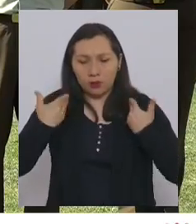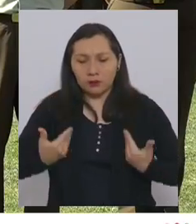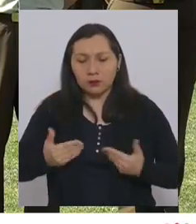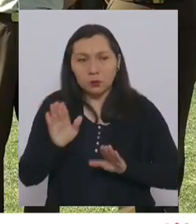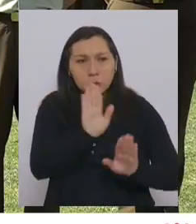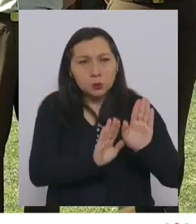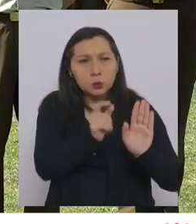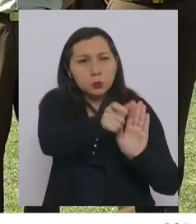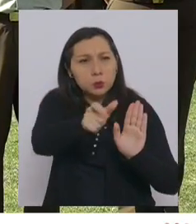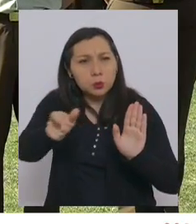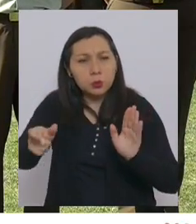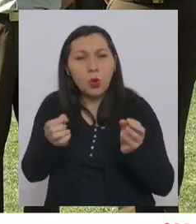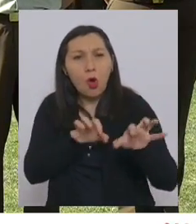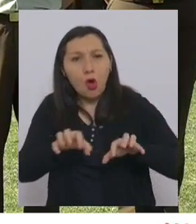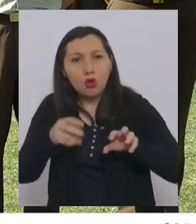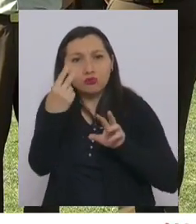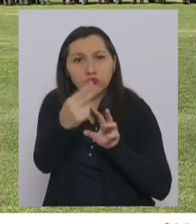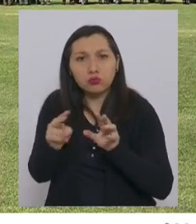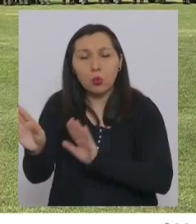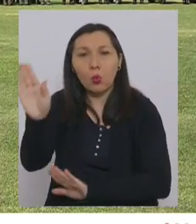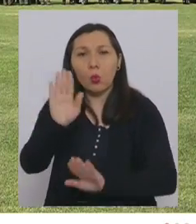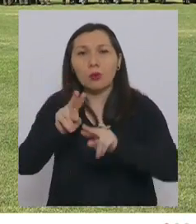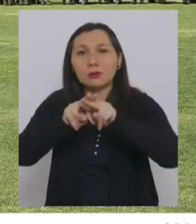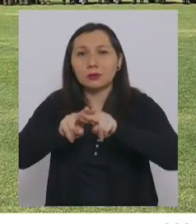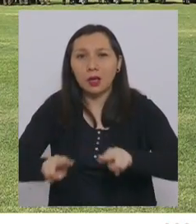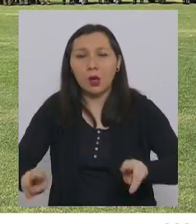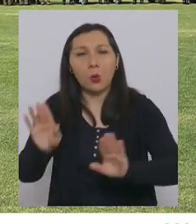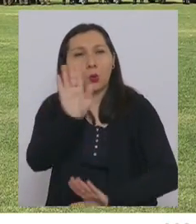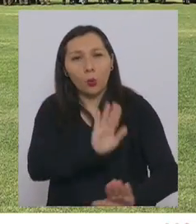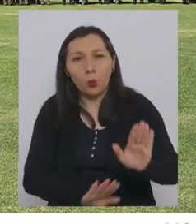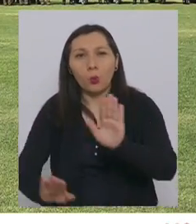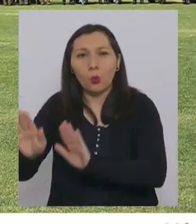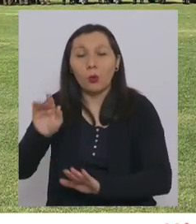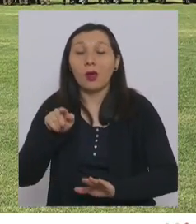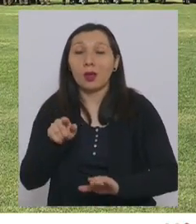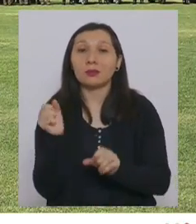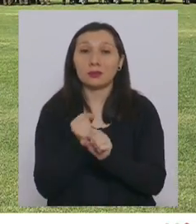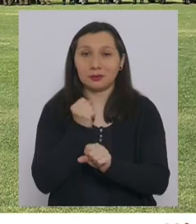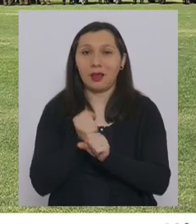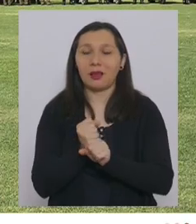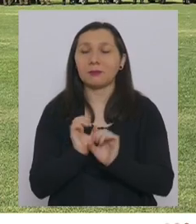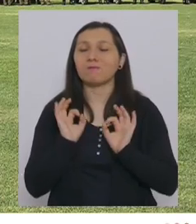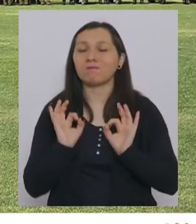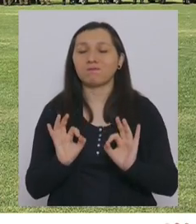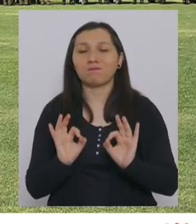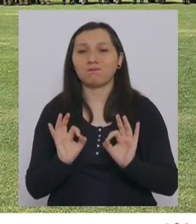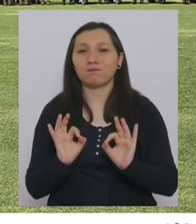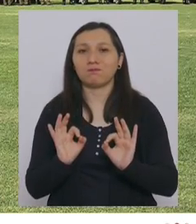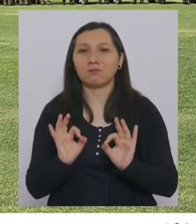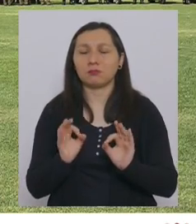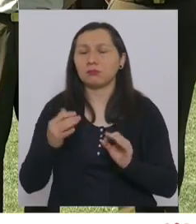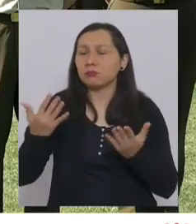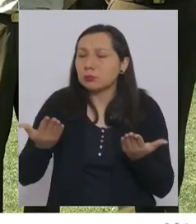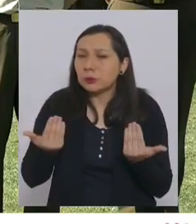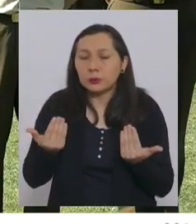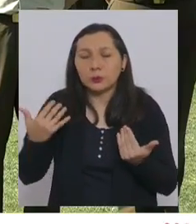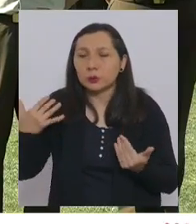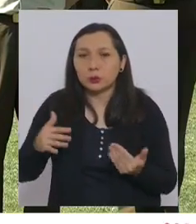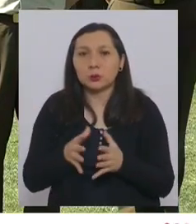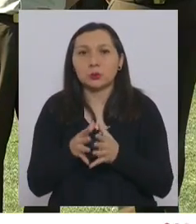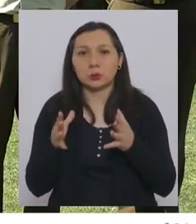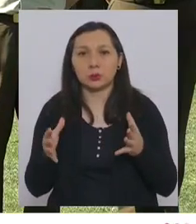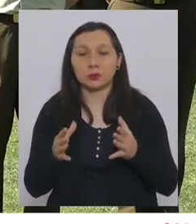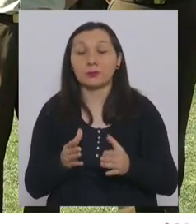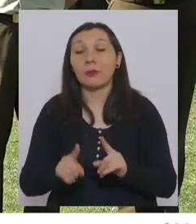física, proteger sus bienes, proteger su tranquilidad. Y esa es una tarea absolutamente indispensable.